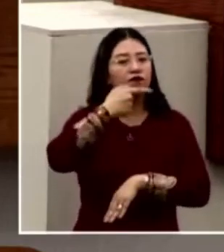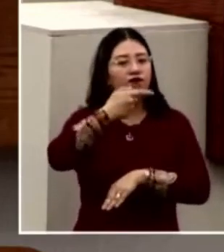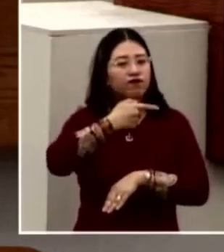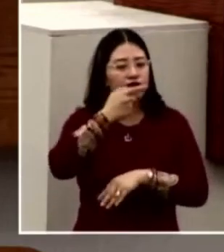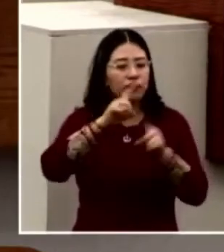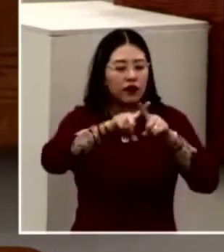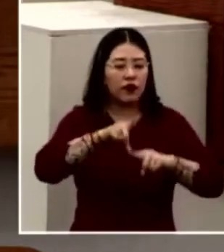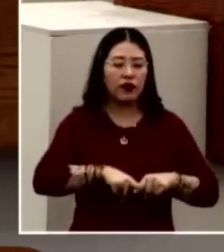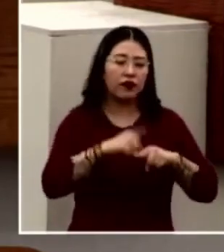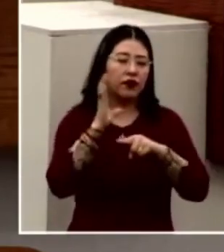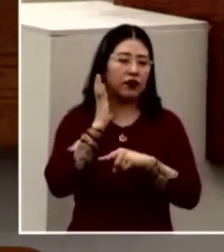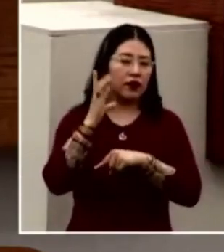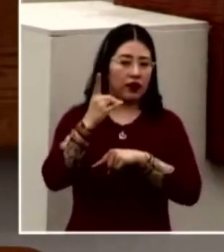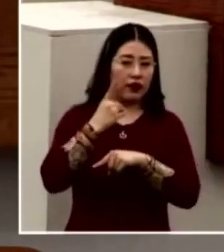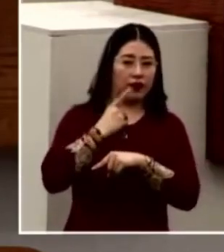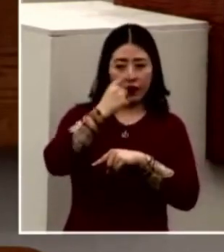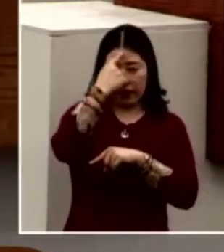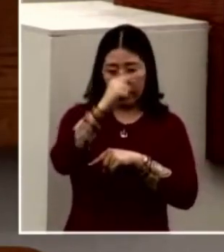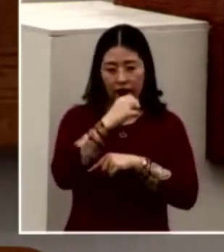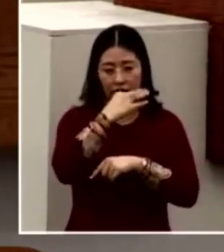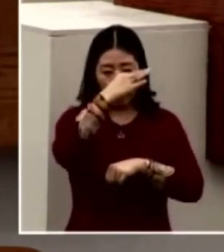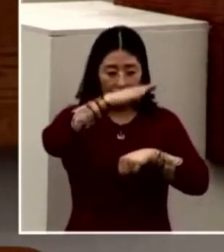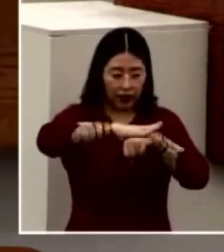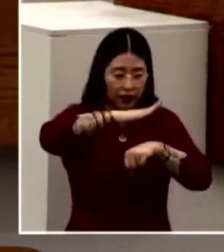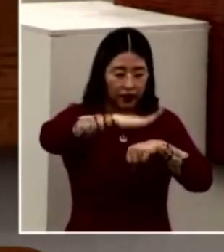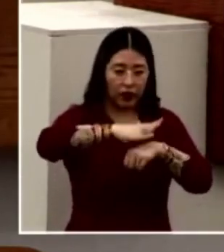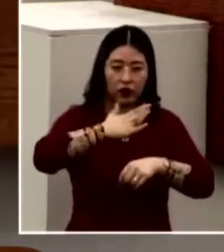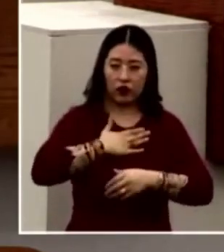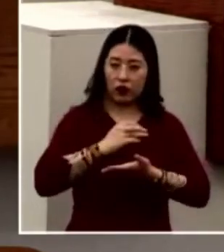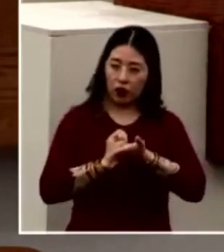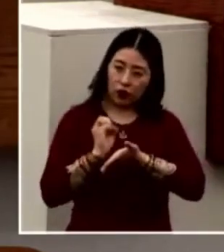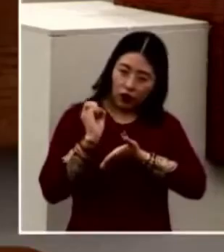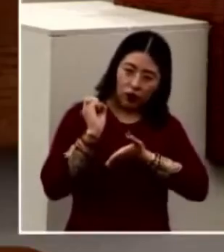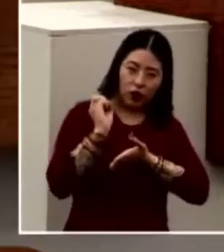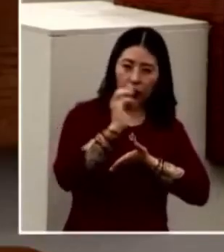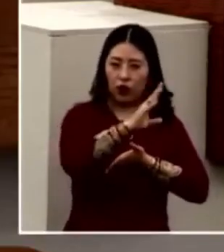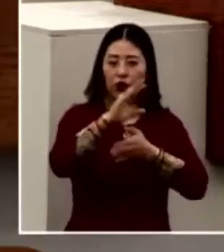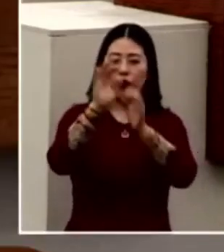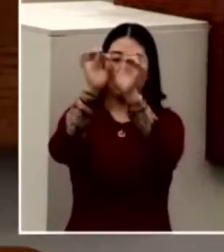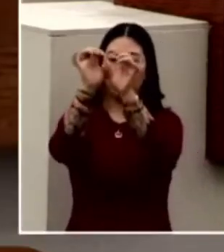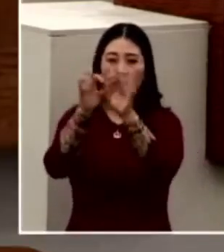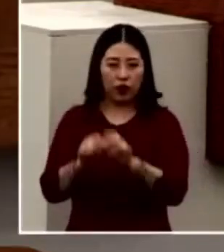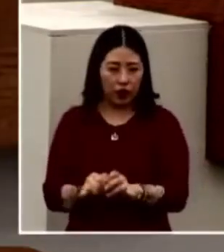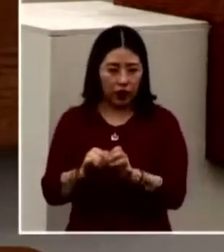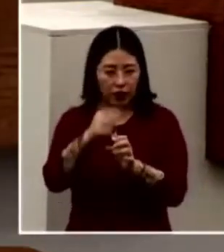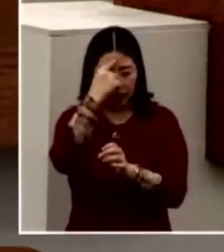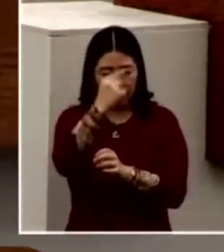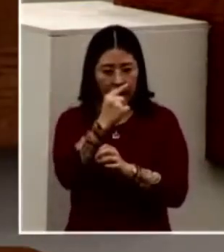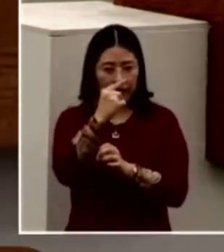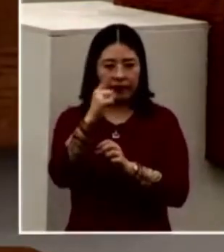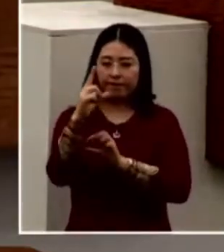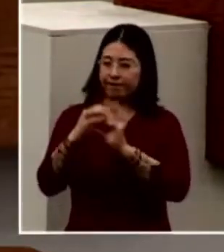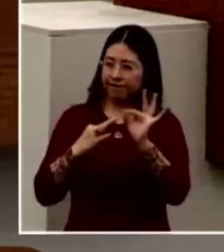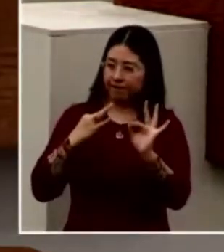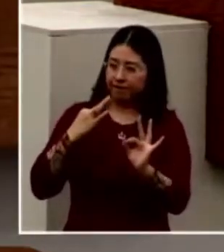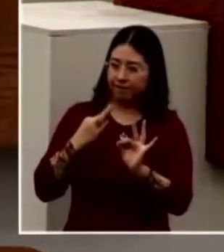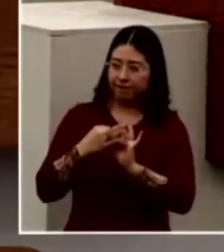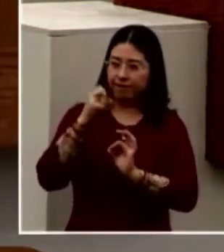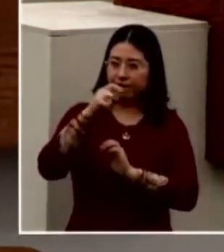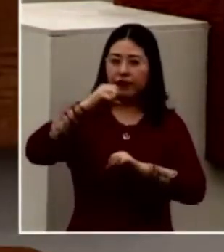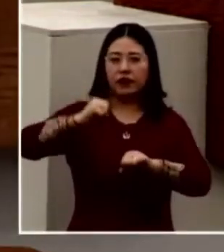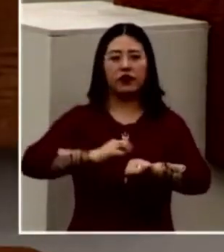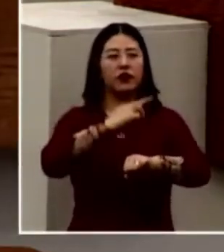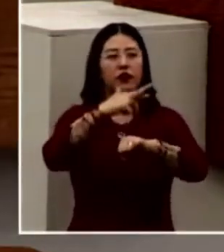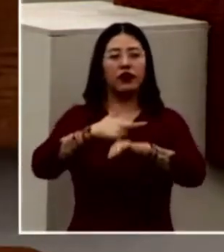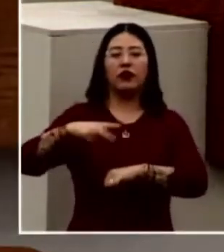de la Cámara de Diputados para decirles, ahí le vamos a mandar la minuta, cuando ya desde la Secretaría